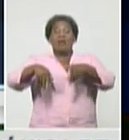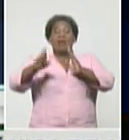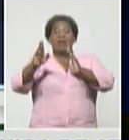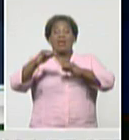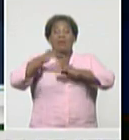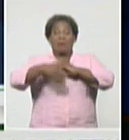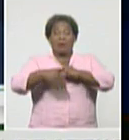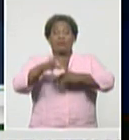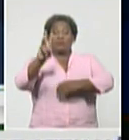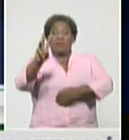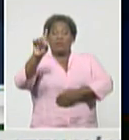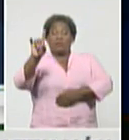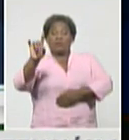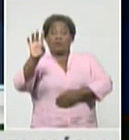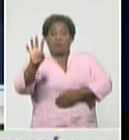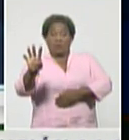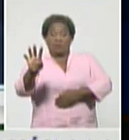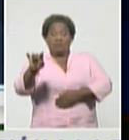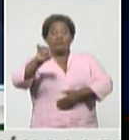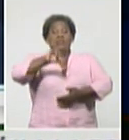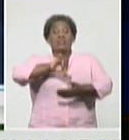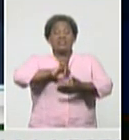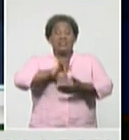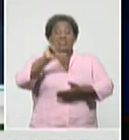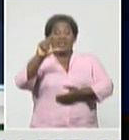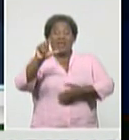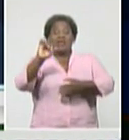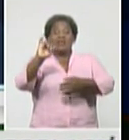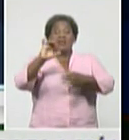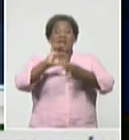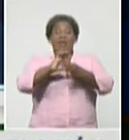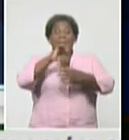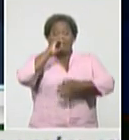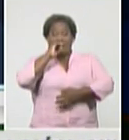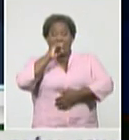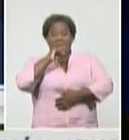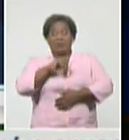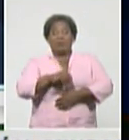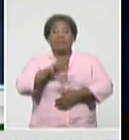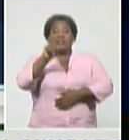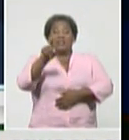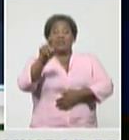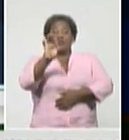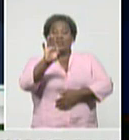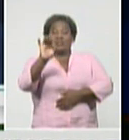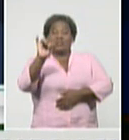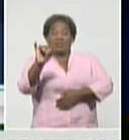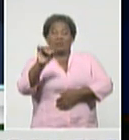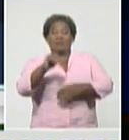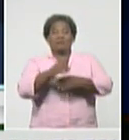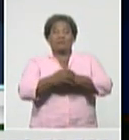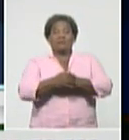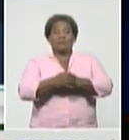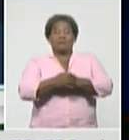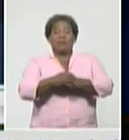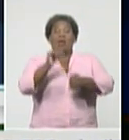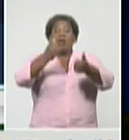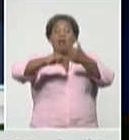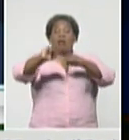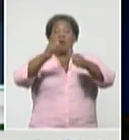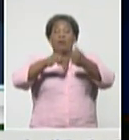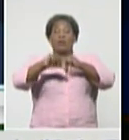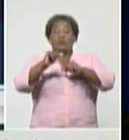394, Centro de Ingeniería Genética y Biotecnología, 186, y los laboratorios del Centro